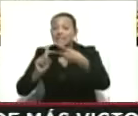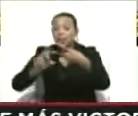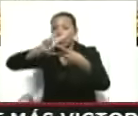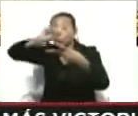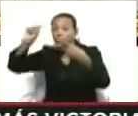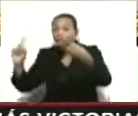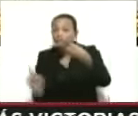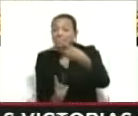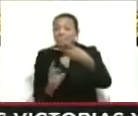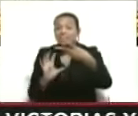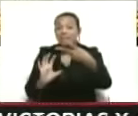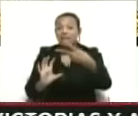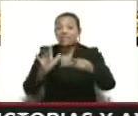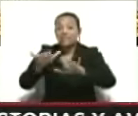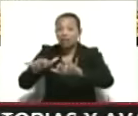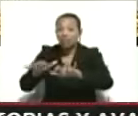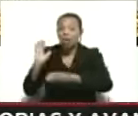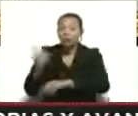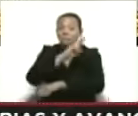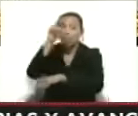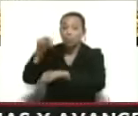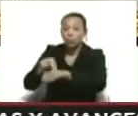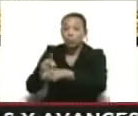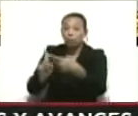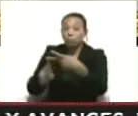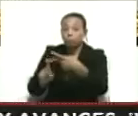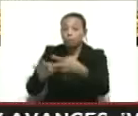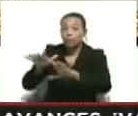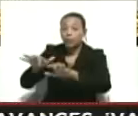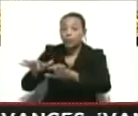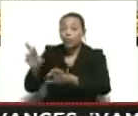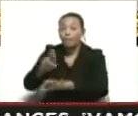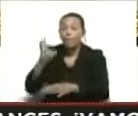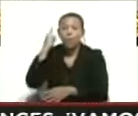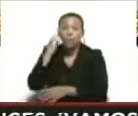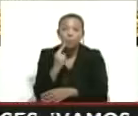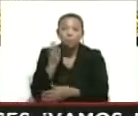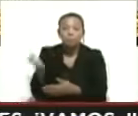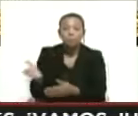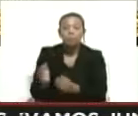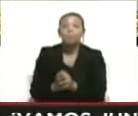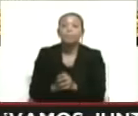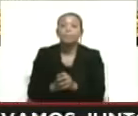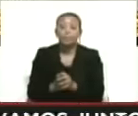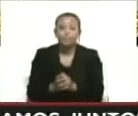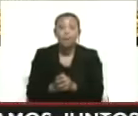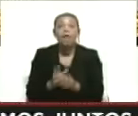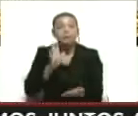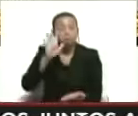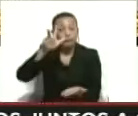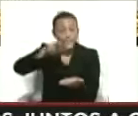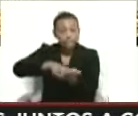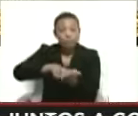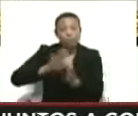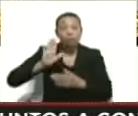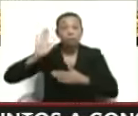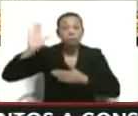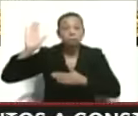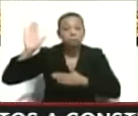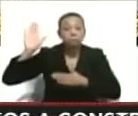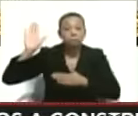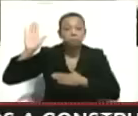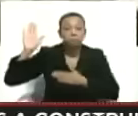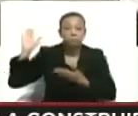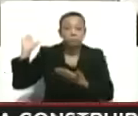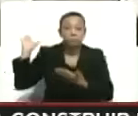como subsecretario de la Asamblea Nacional de la República Bolivariana de Venezuela, sírvanse manifestarlo con la